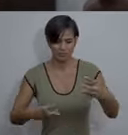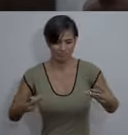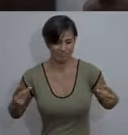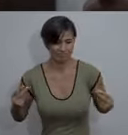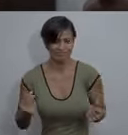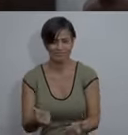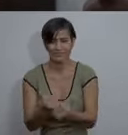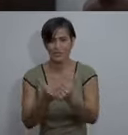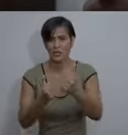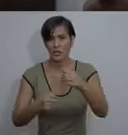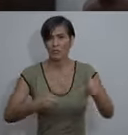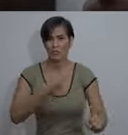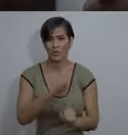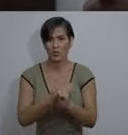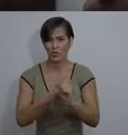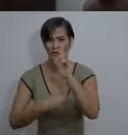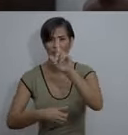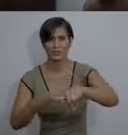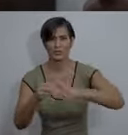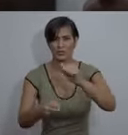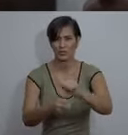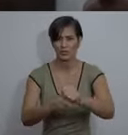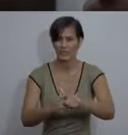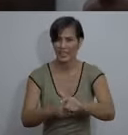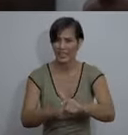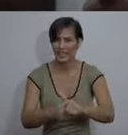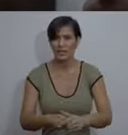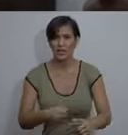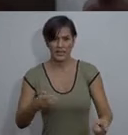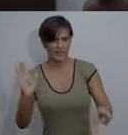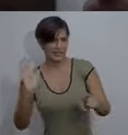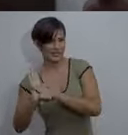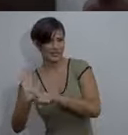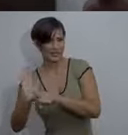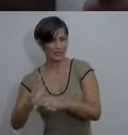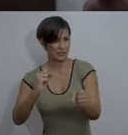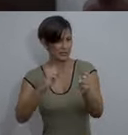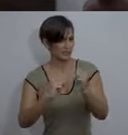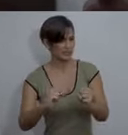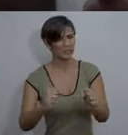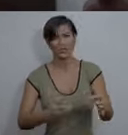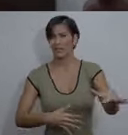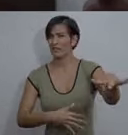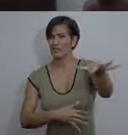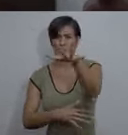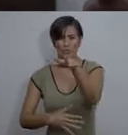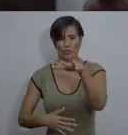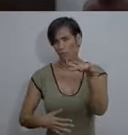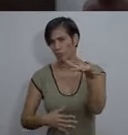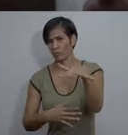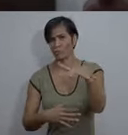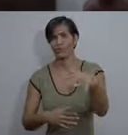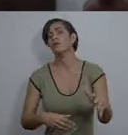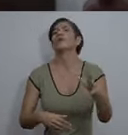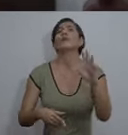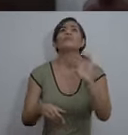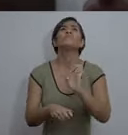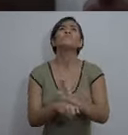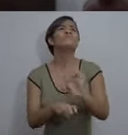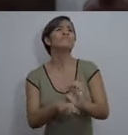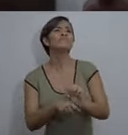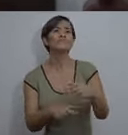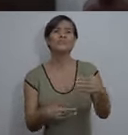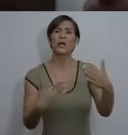aceleraría entonces la descomposición del tejido social con efectos negativos en la seguridad y la estabilidad en general entonces